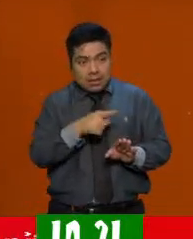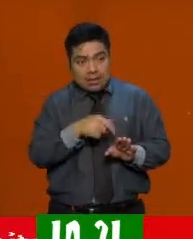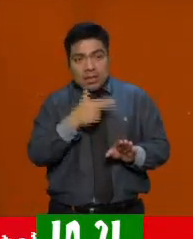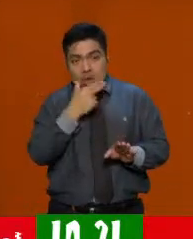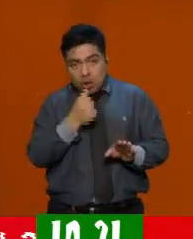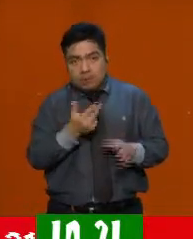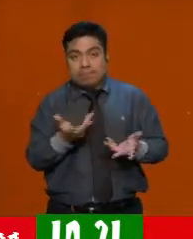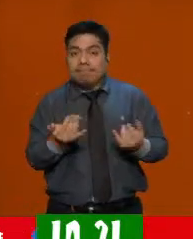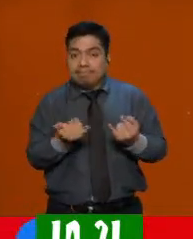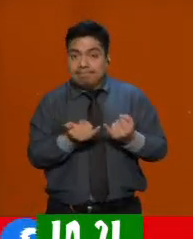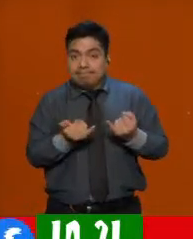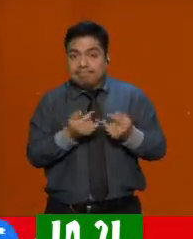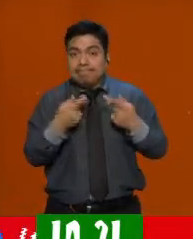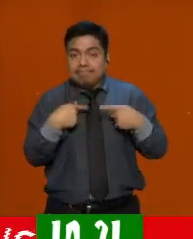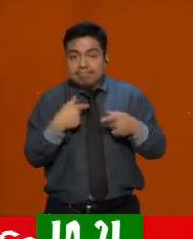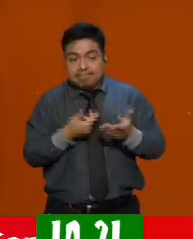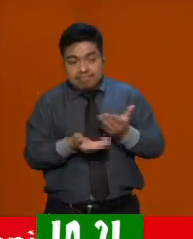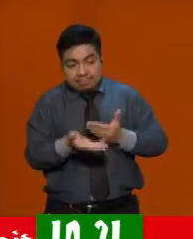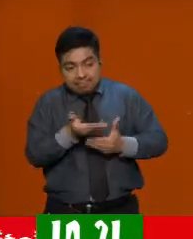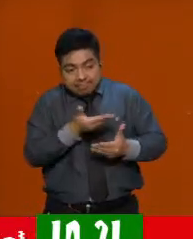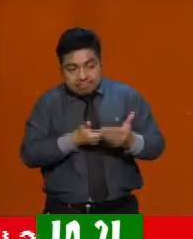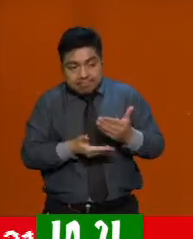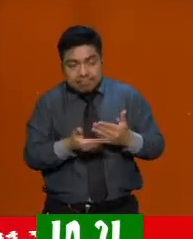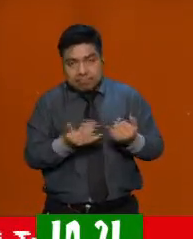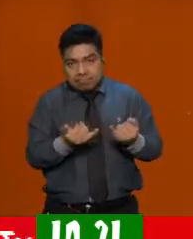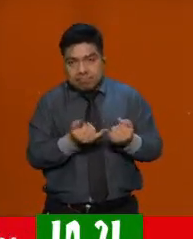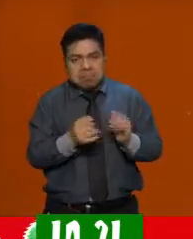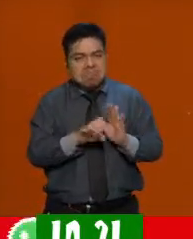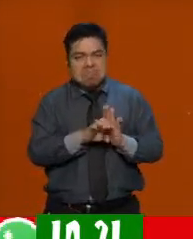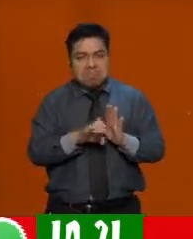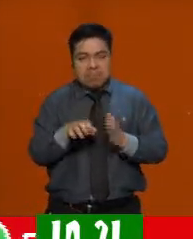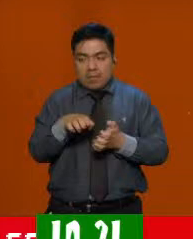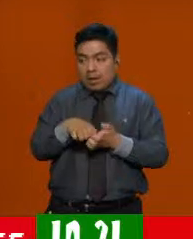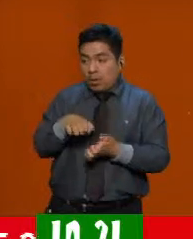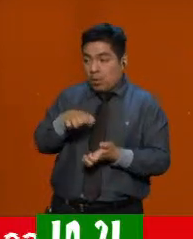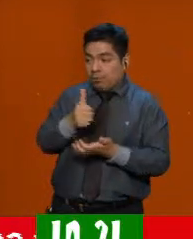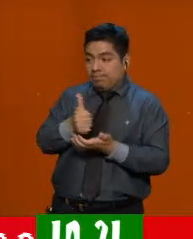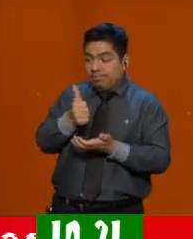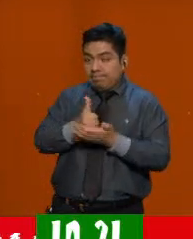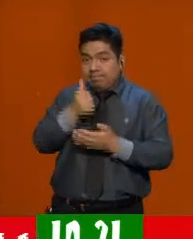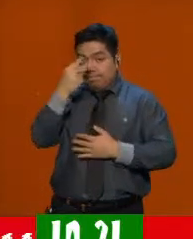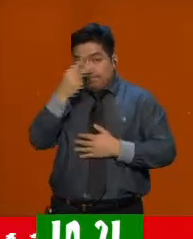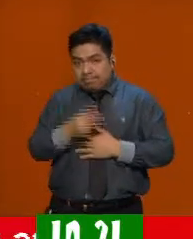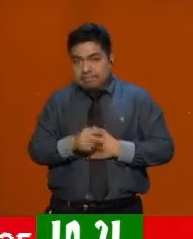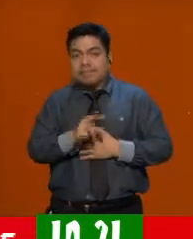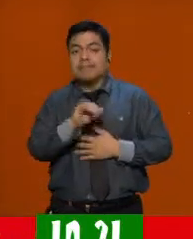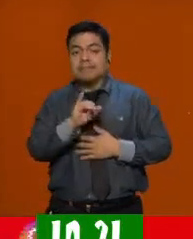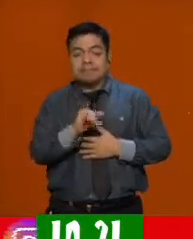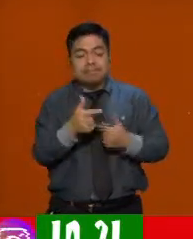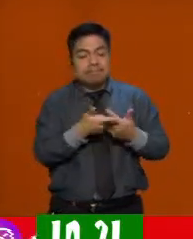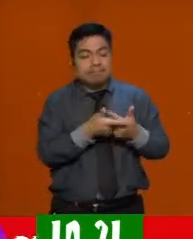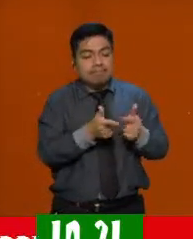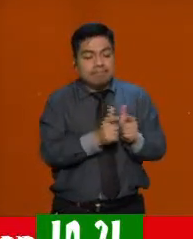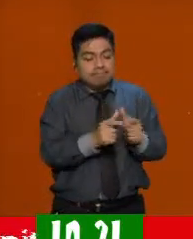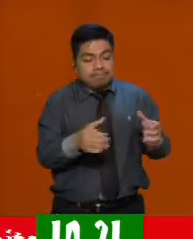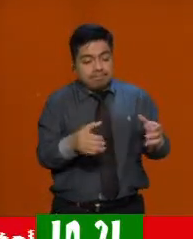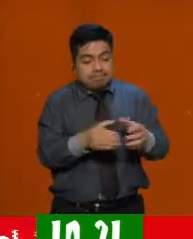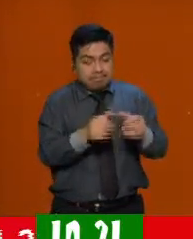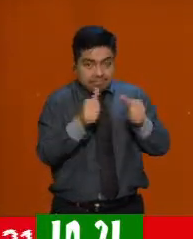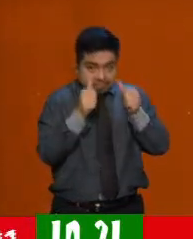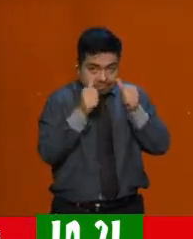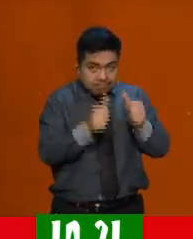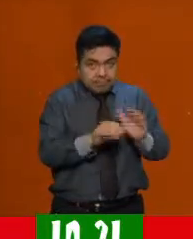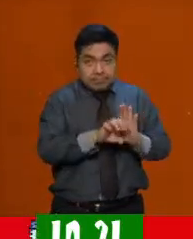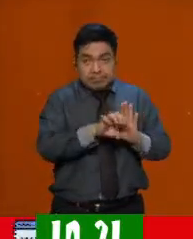las personas que comparten esas características. Por eso, por ejemplo, la Constitución de la Ciudad de México sí determina esos grupos de atención prioritaria, como puede